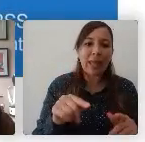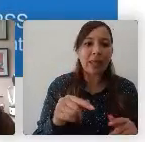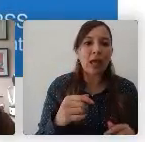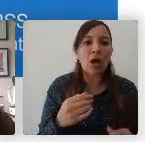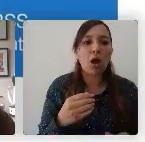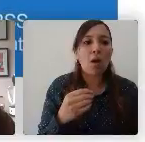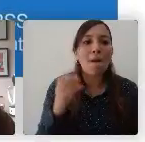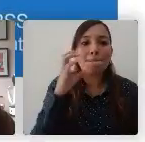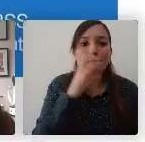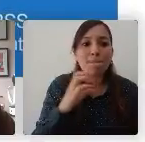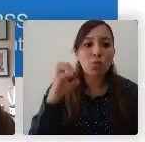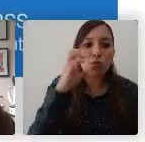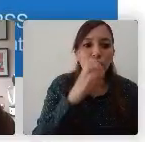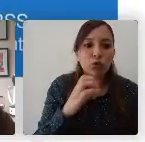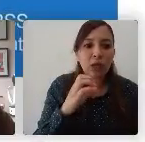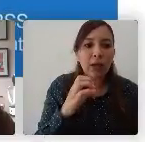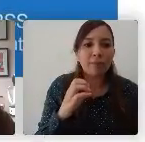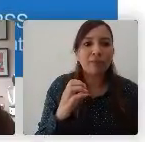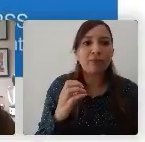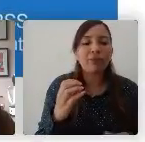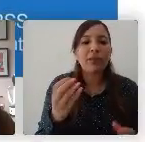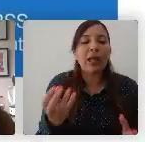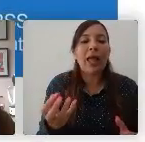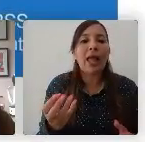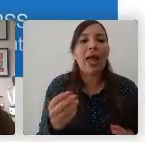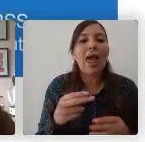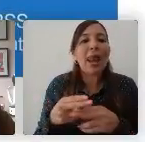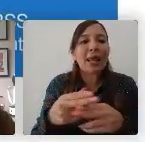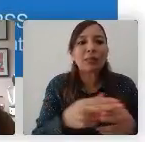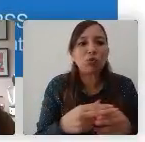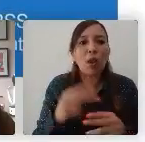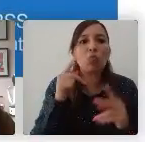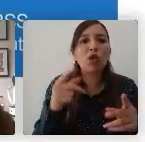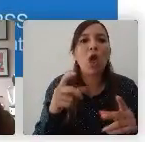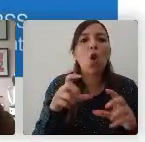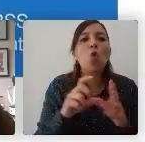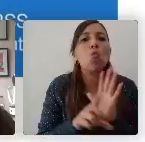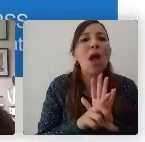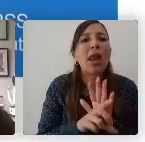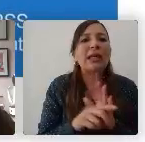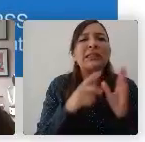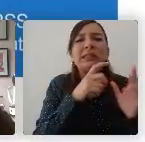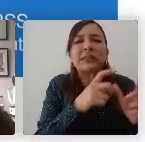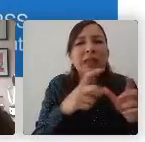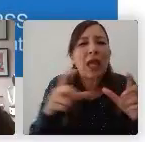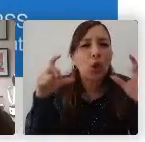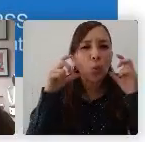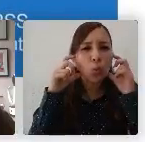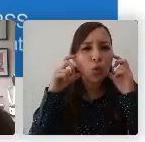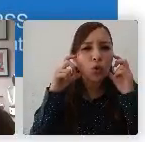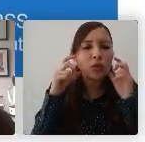habíamos visto anteriormente va a valorar servicios bio seguros entonces va a crecer la intención